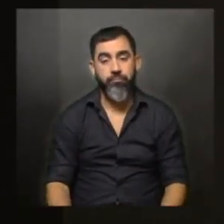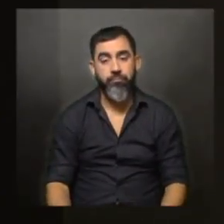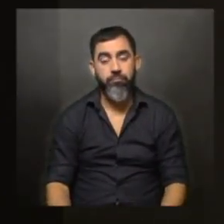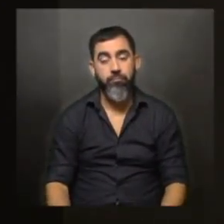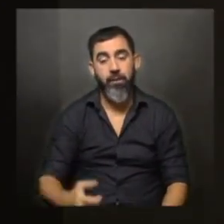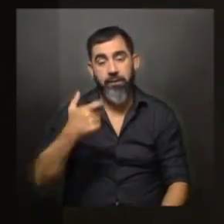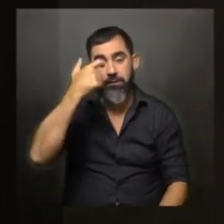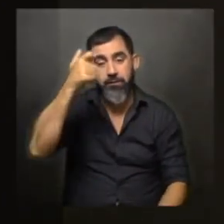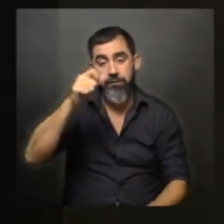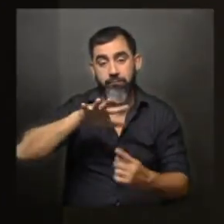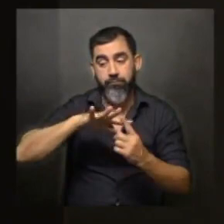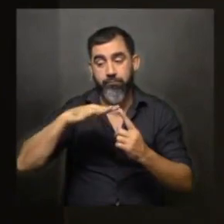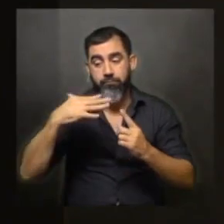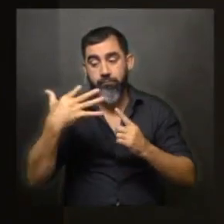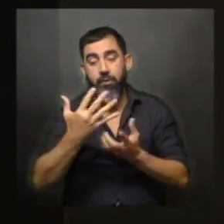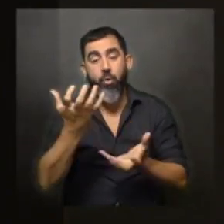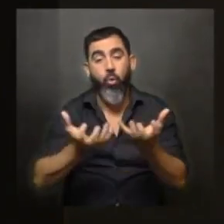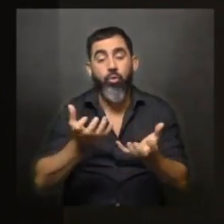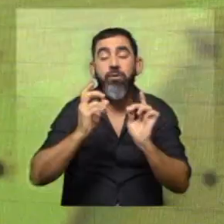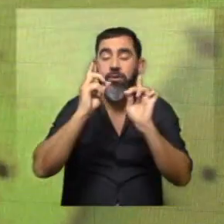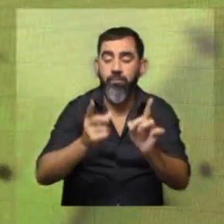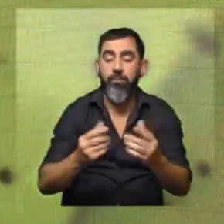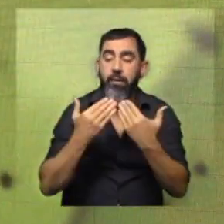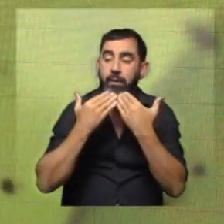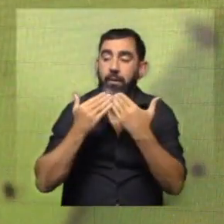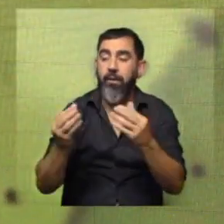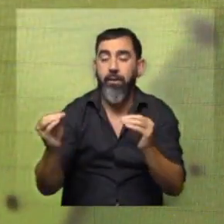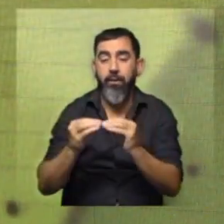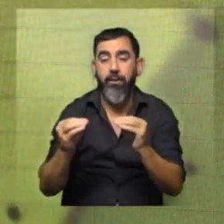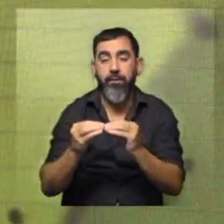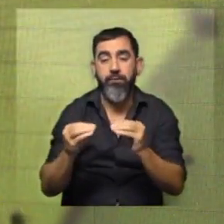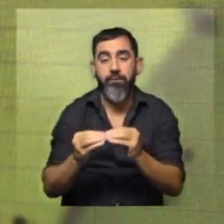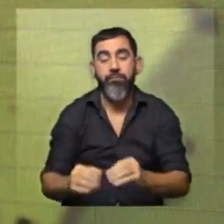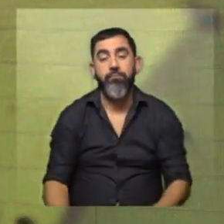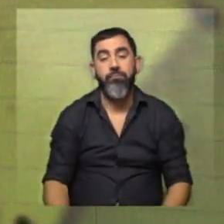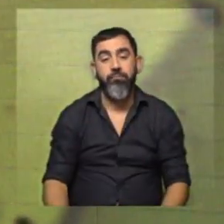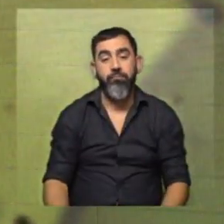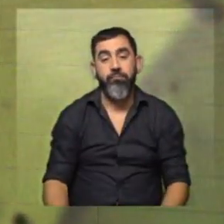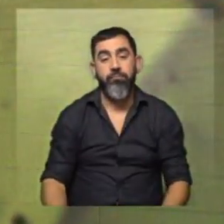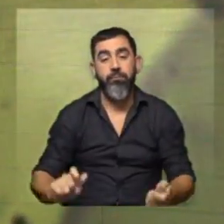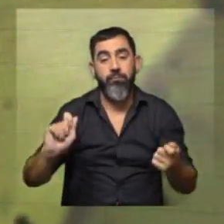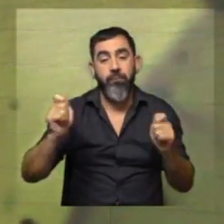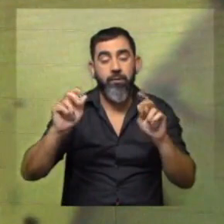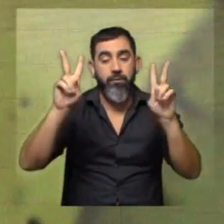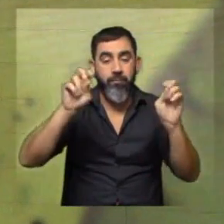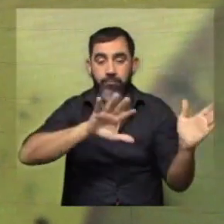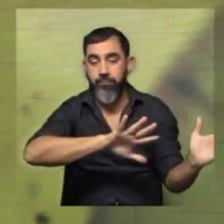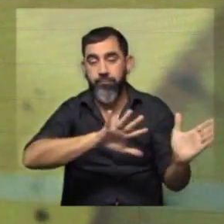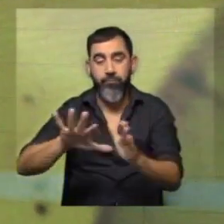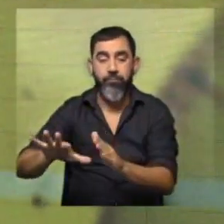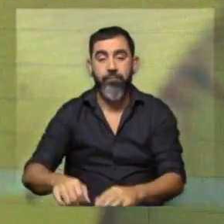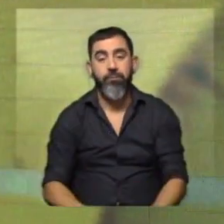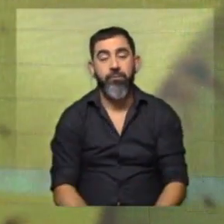la ciencia nos rodea en la cocina Sí, también. Exactamente. Gracias, Alexandra. Y vamos a cambiar de tema y de